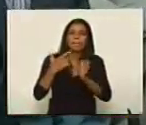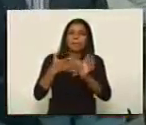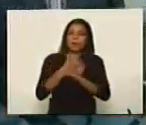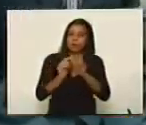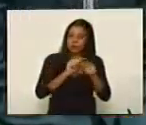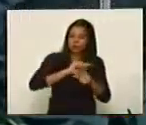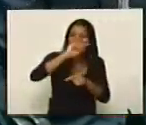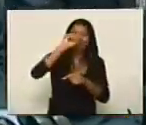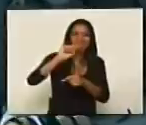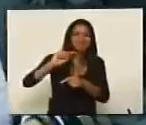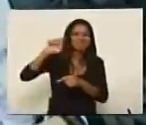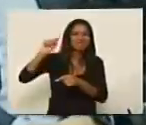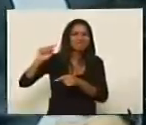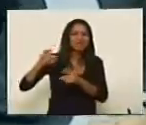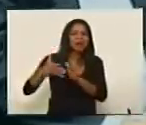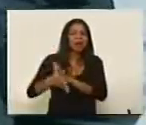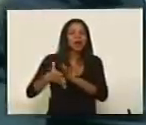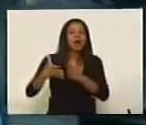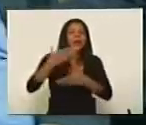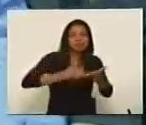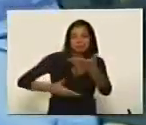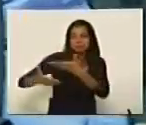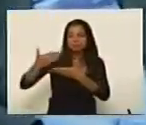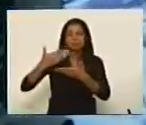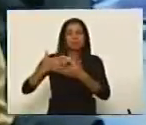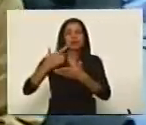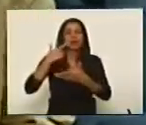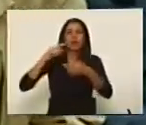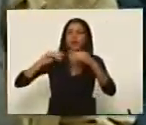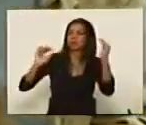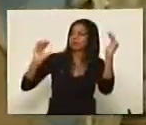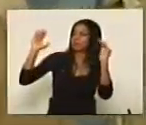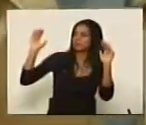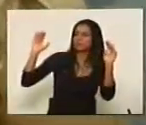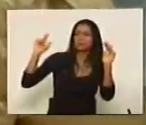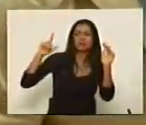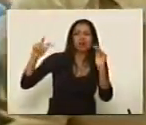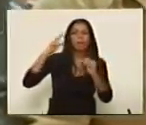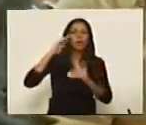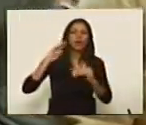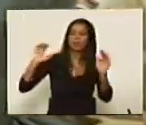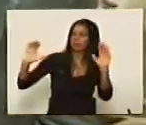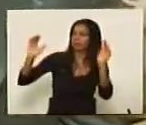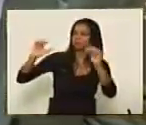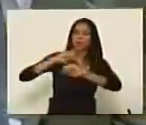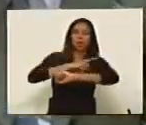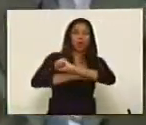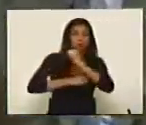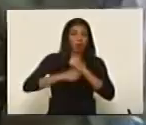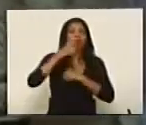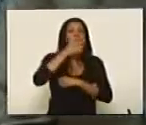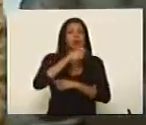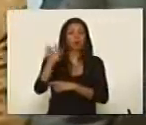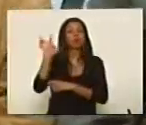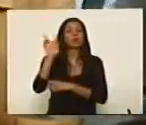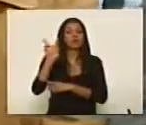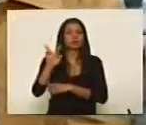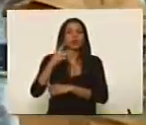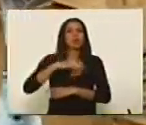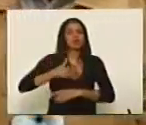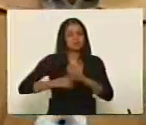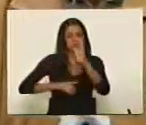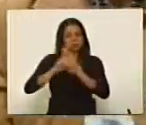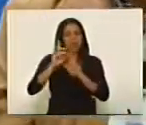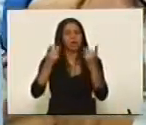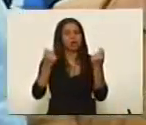en que se transa nuestro bolívar, nuestro signo monetario con otras divisas. La primera gran victoria es que el pueblo venezolano va a poder recuperar el marcador. Y